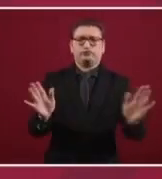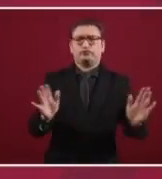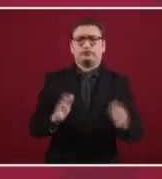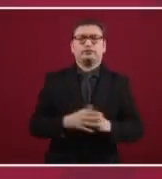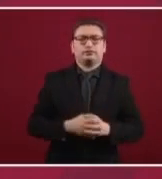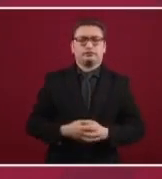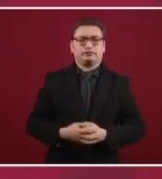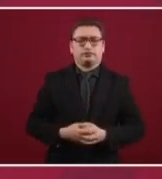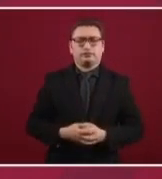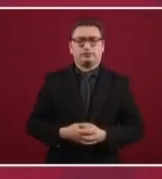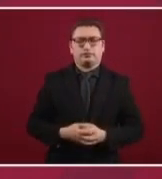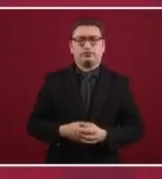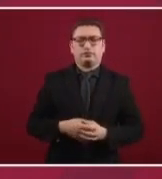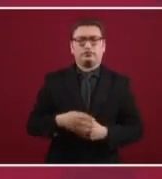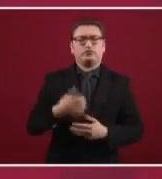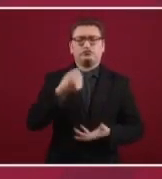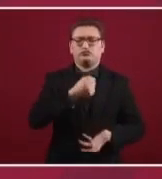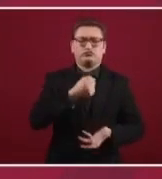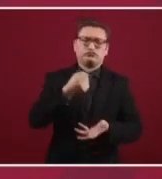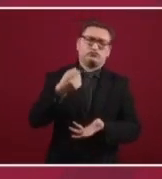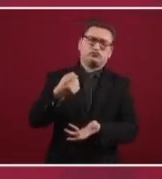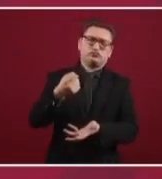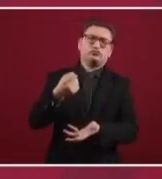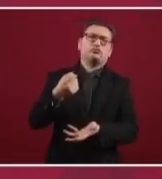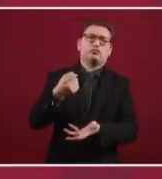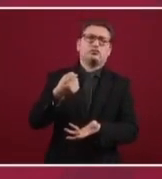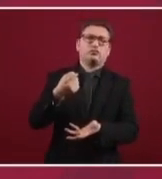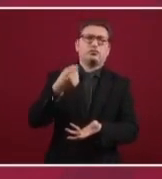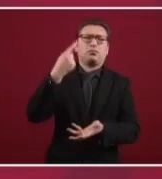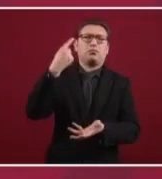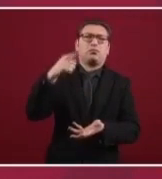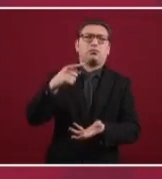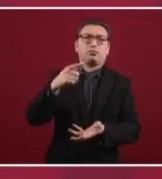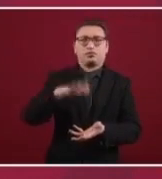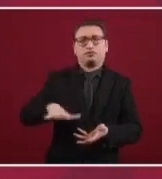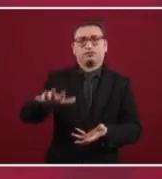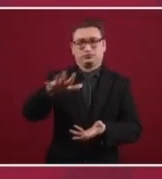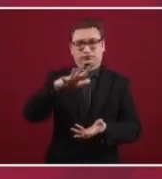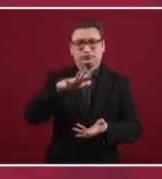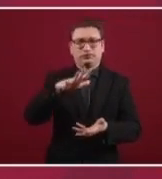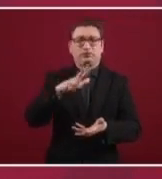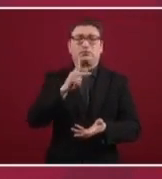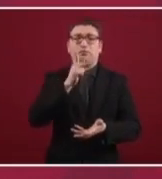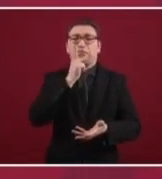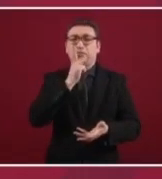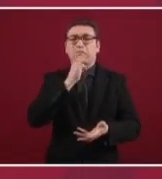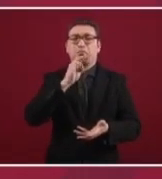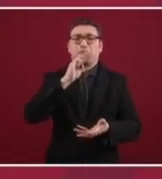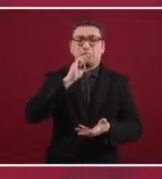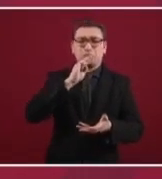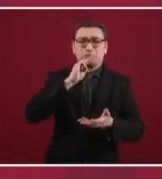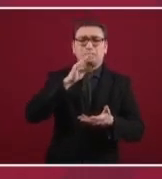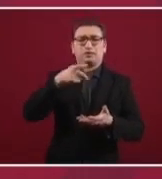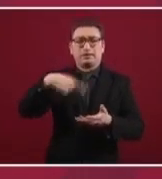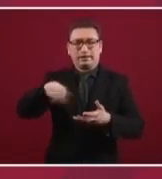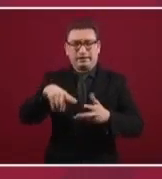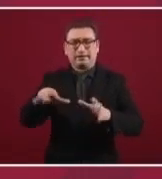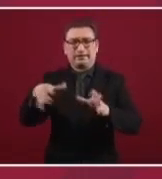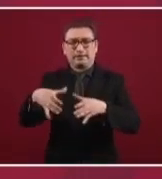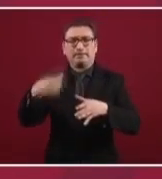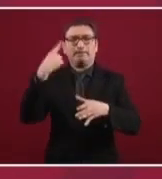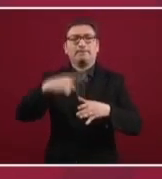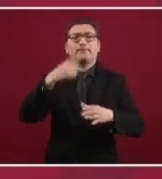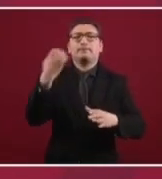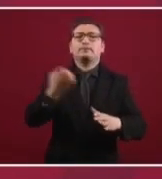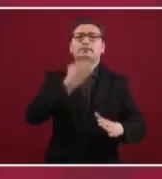que fueron otorgados a sociedades de padres de familia para la reconstrucción de